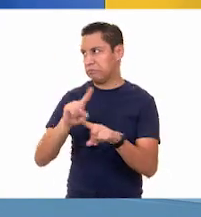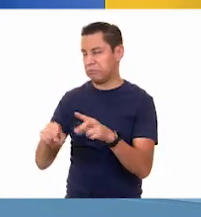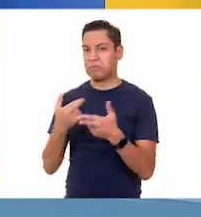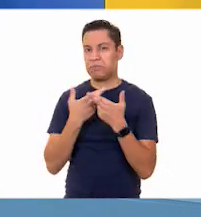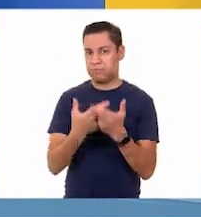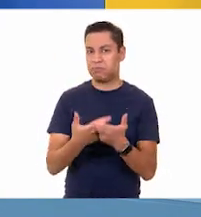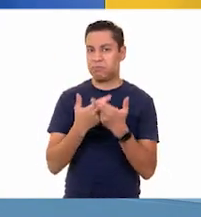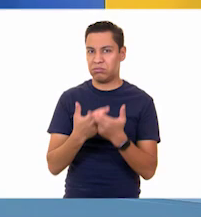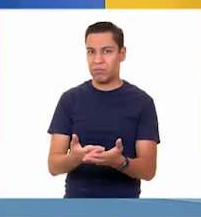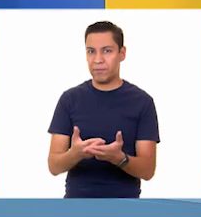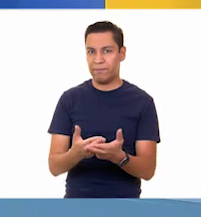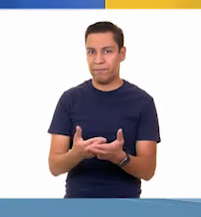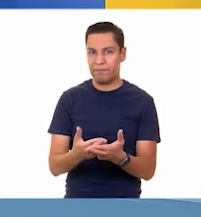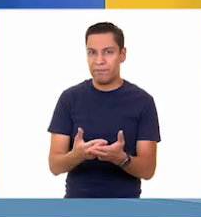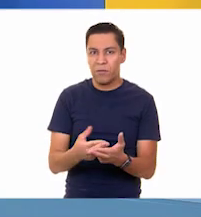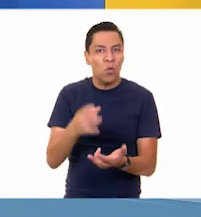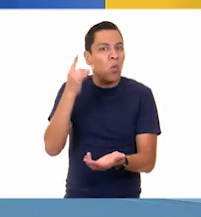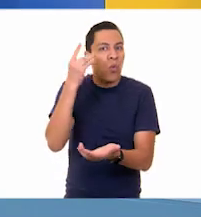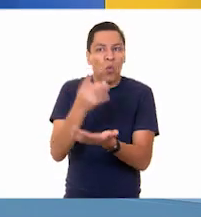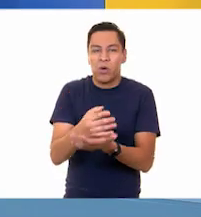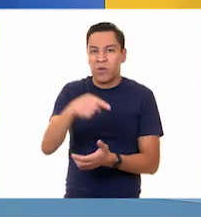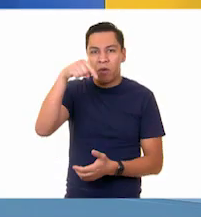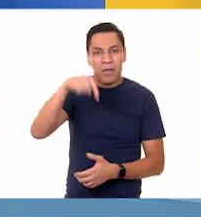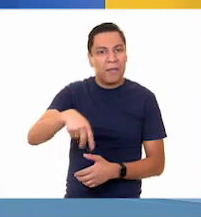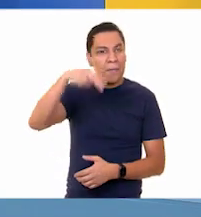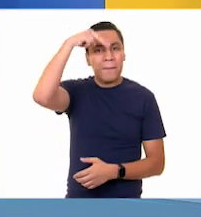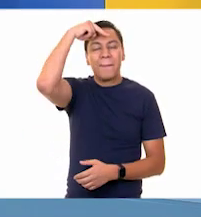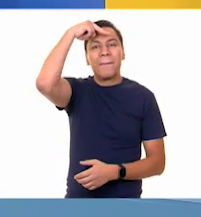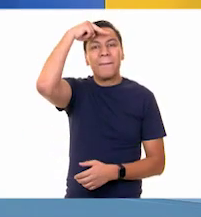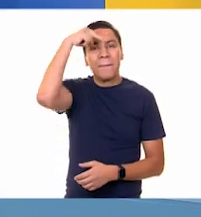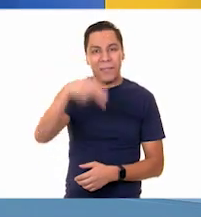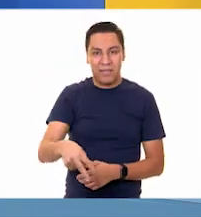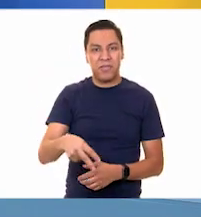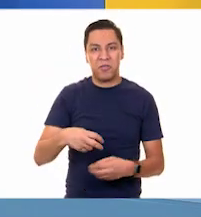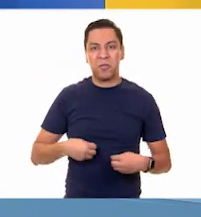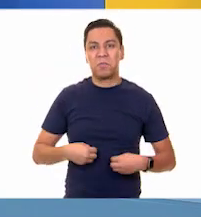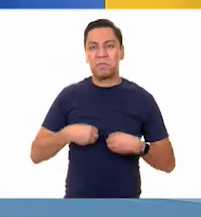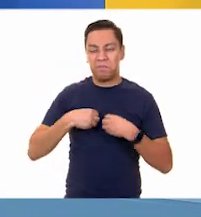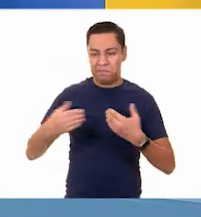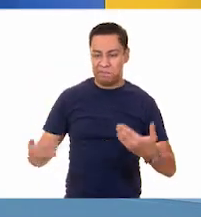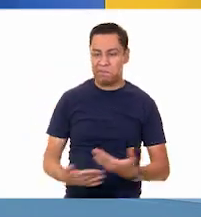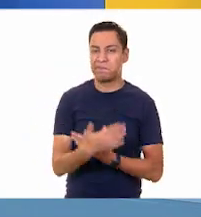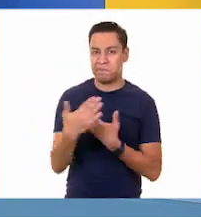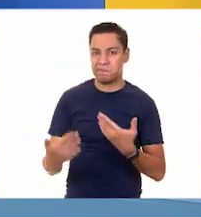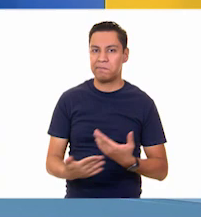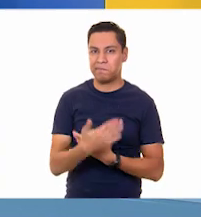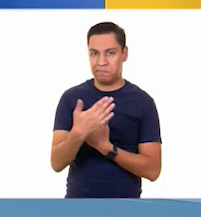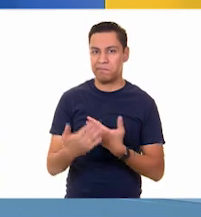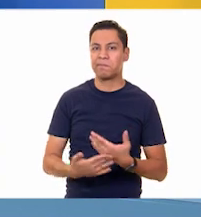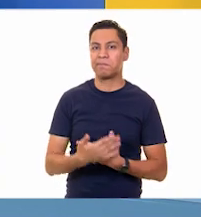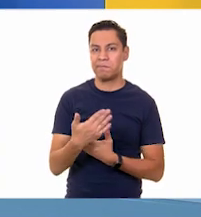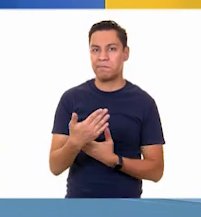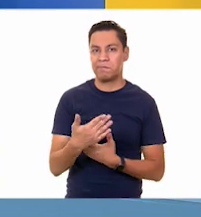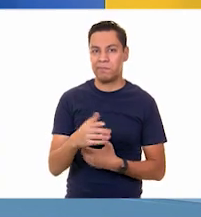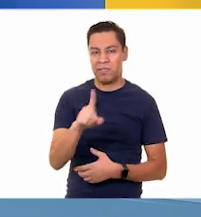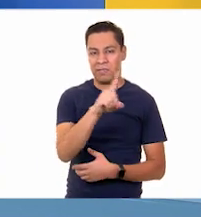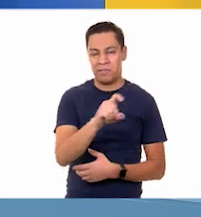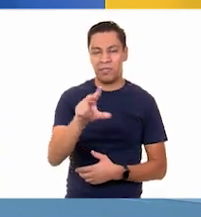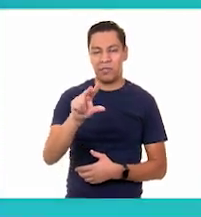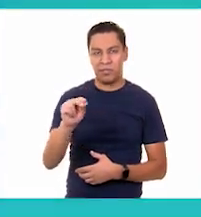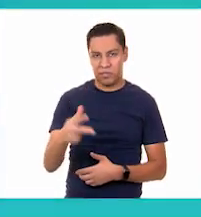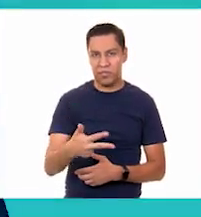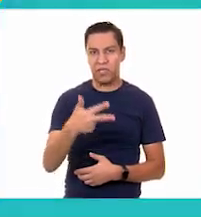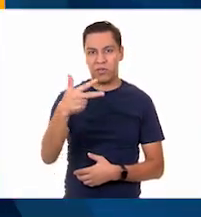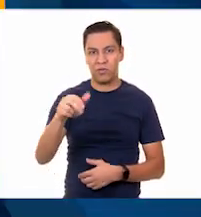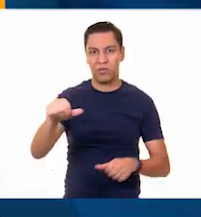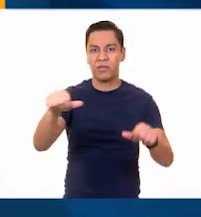parte de ellas son endémicas, es decir, que solo se encuentran aquí, habitando algunas de las 182 áreas naturales